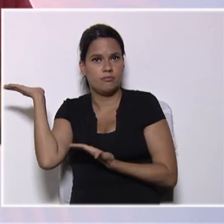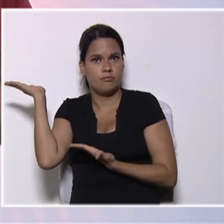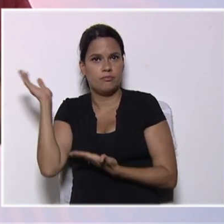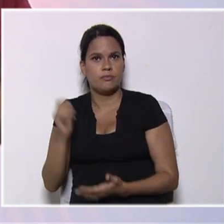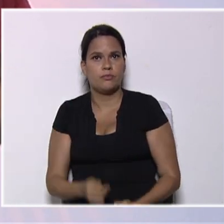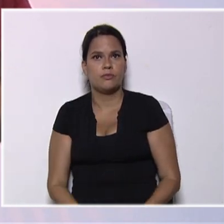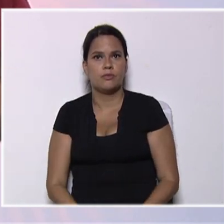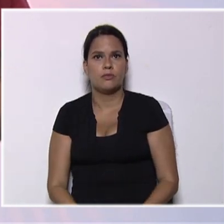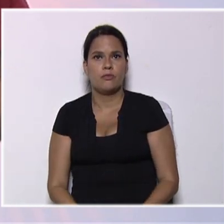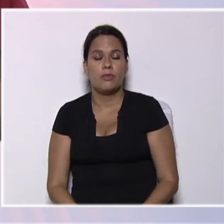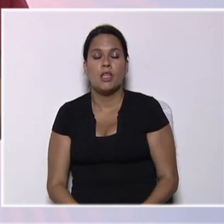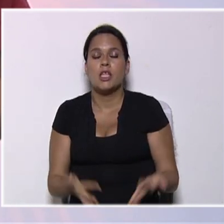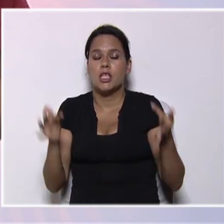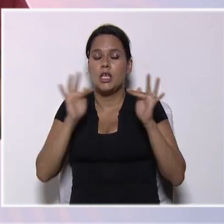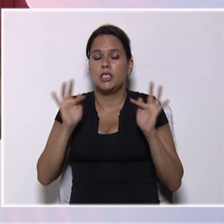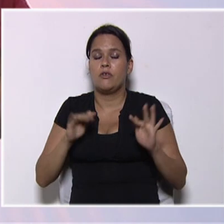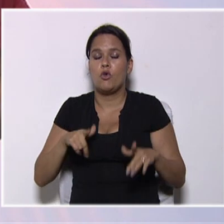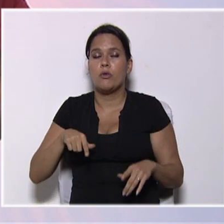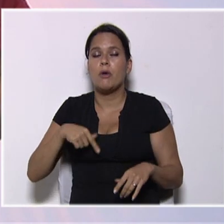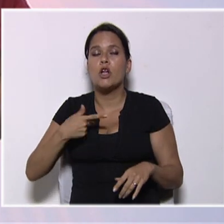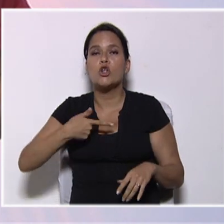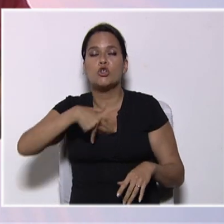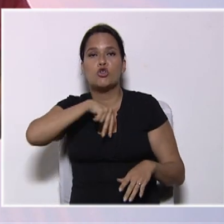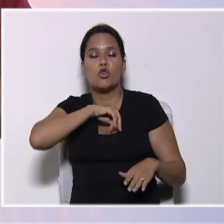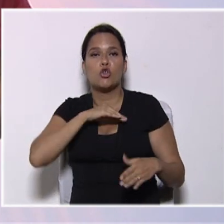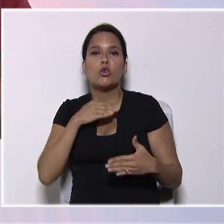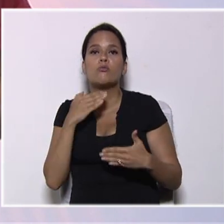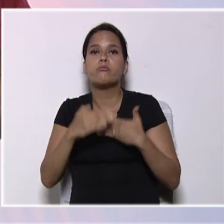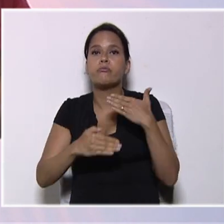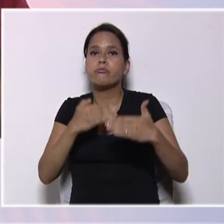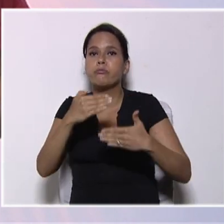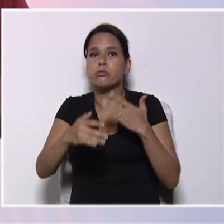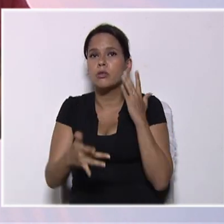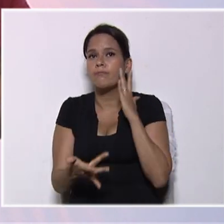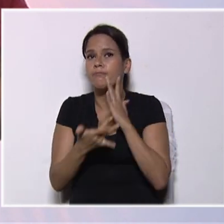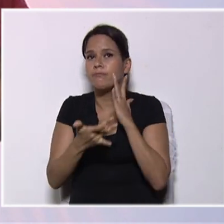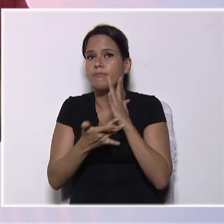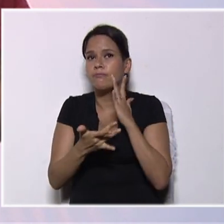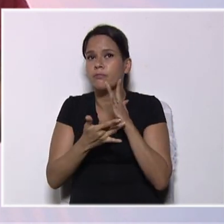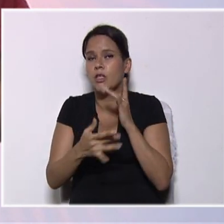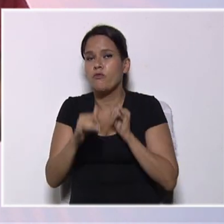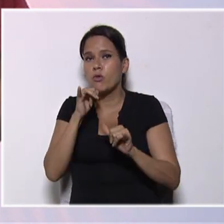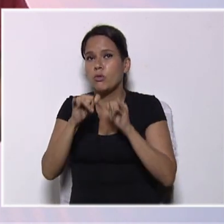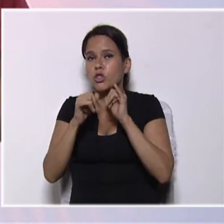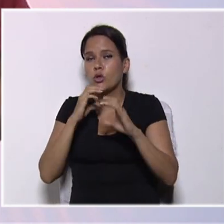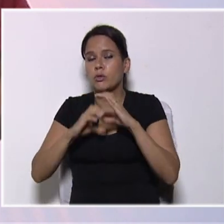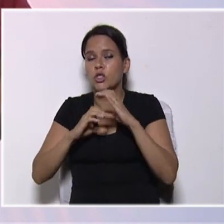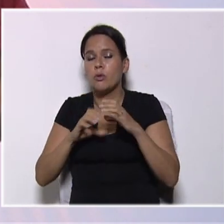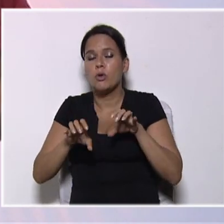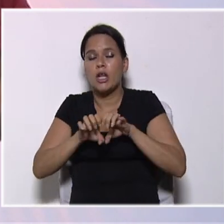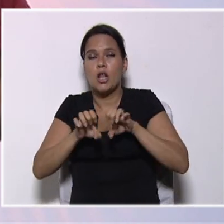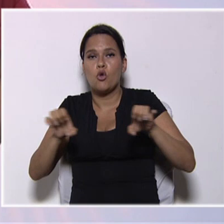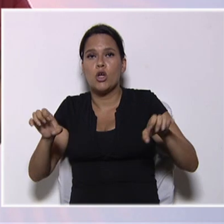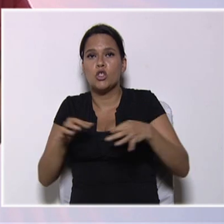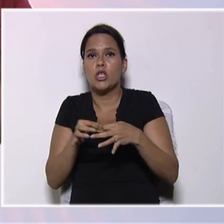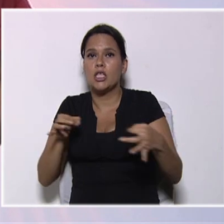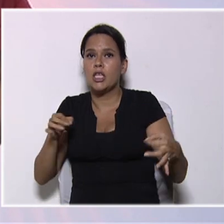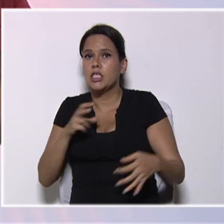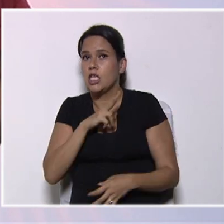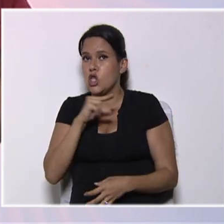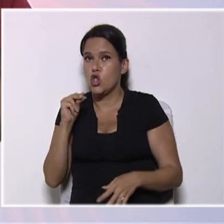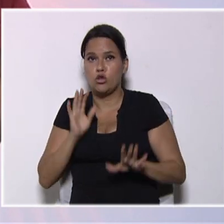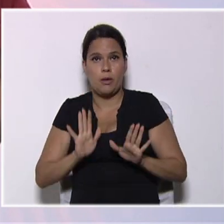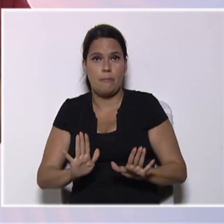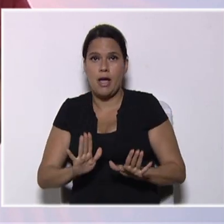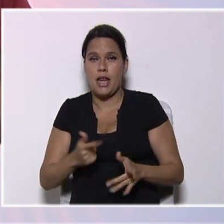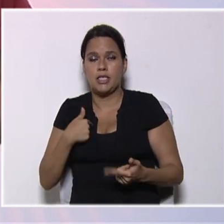@simerrierabravo. De esa manera nosotros avanzamos con la tecnología de información y comunicación, porque la educación a distancia no se detiene, así que vamos a